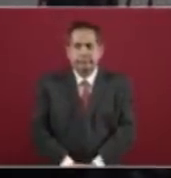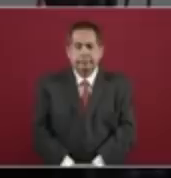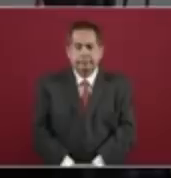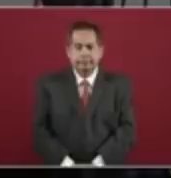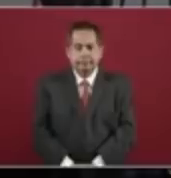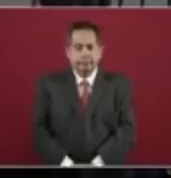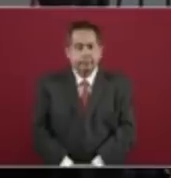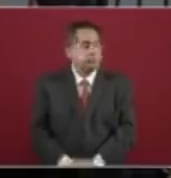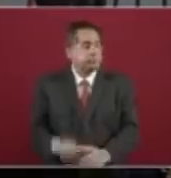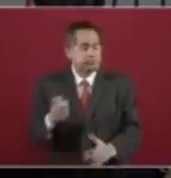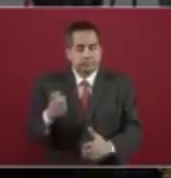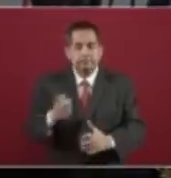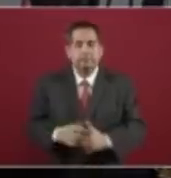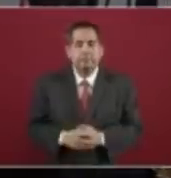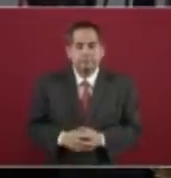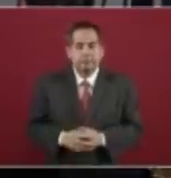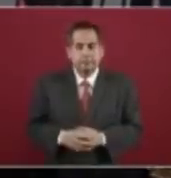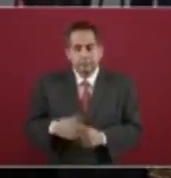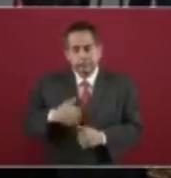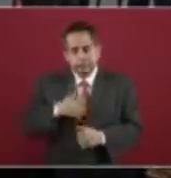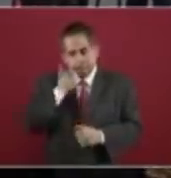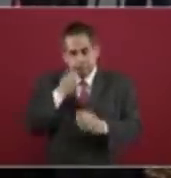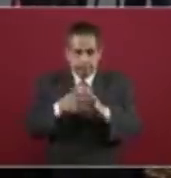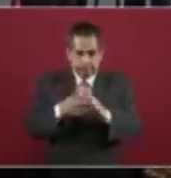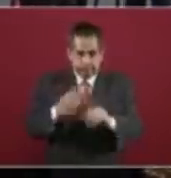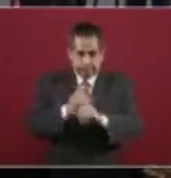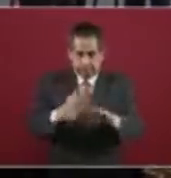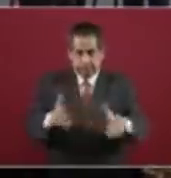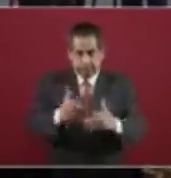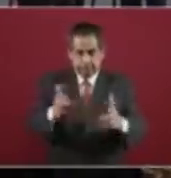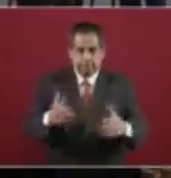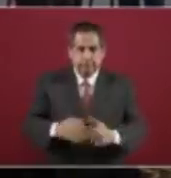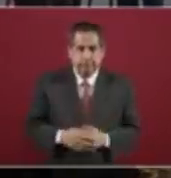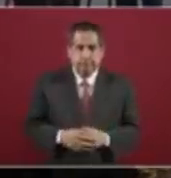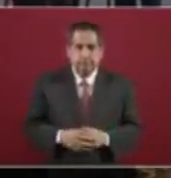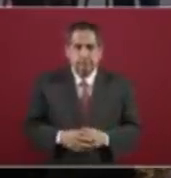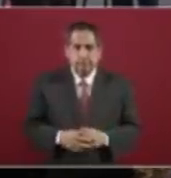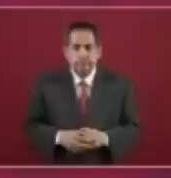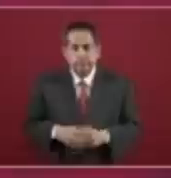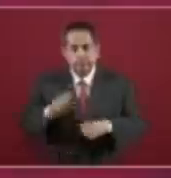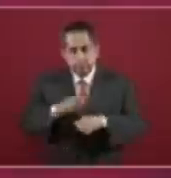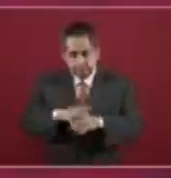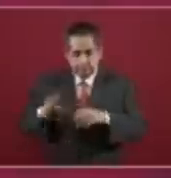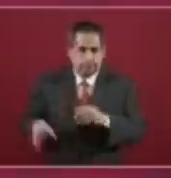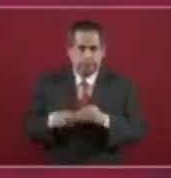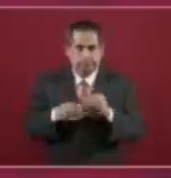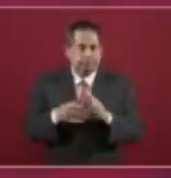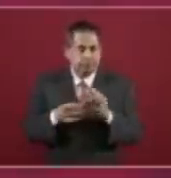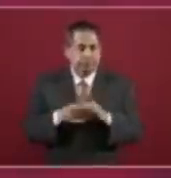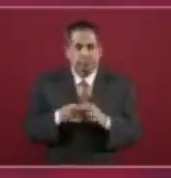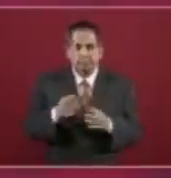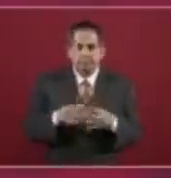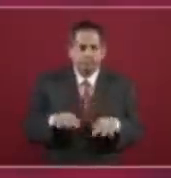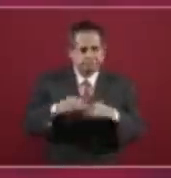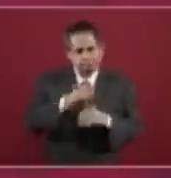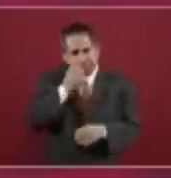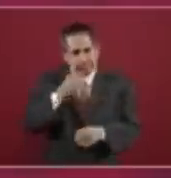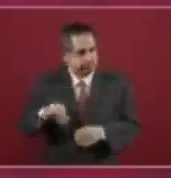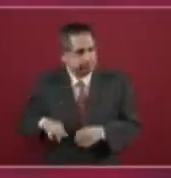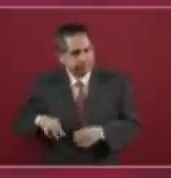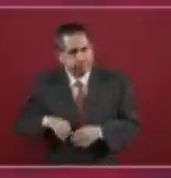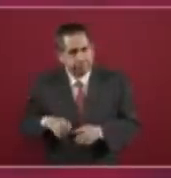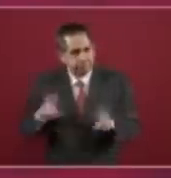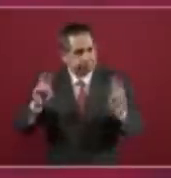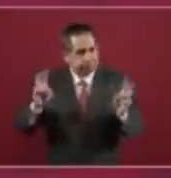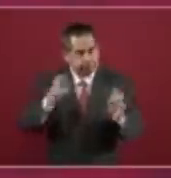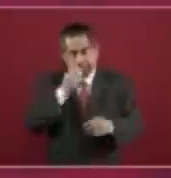Pues esto es lo que queríamos informarles. Como complemento, porque es interesante el